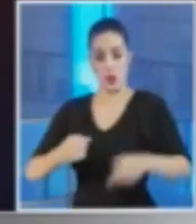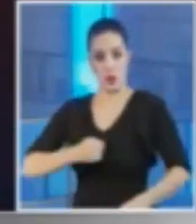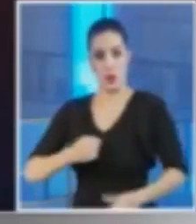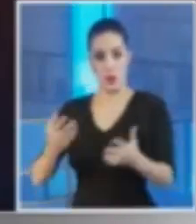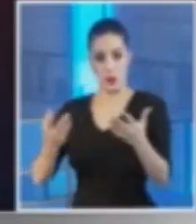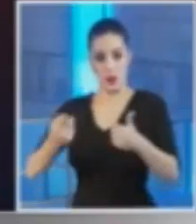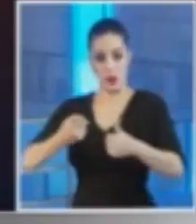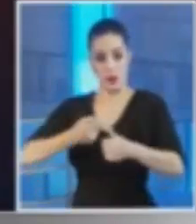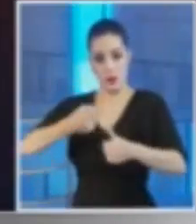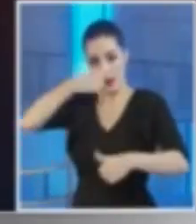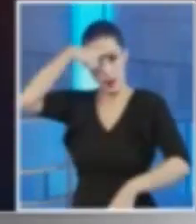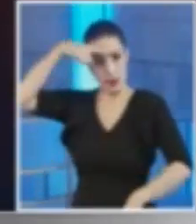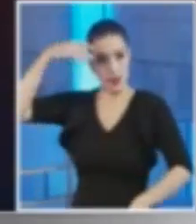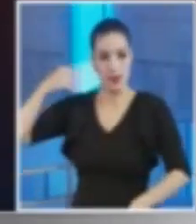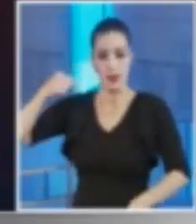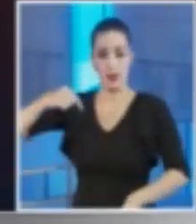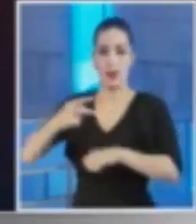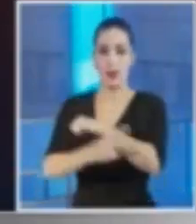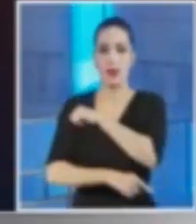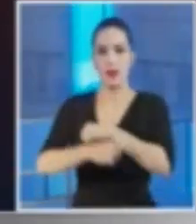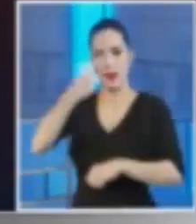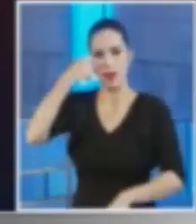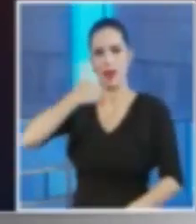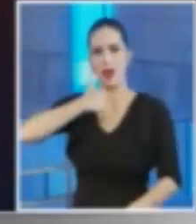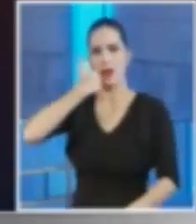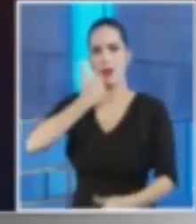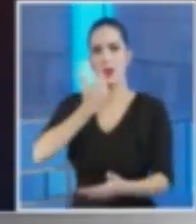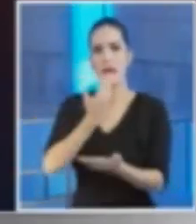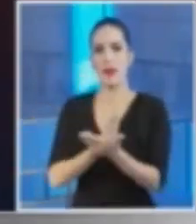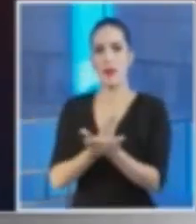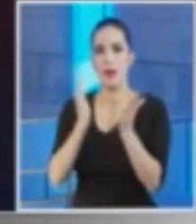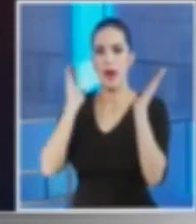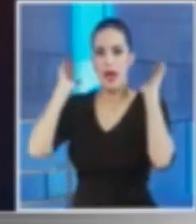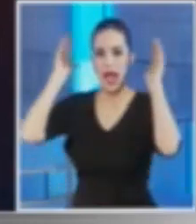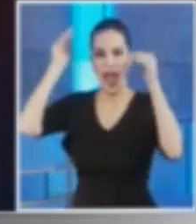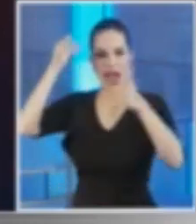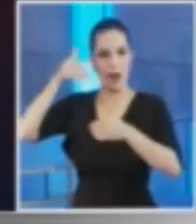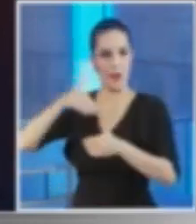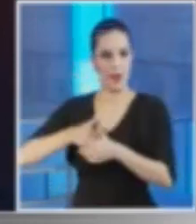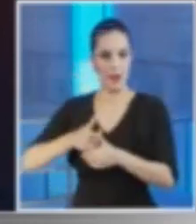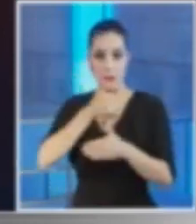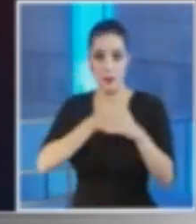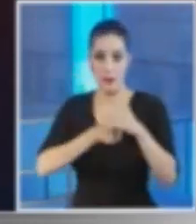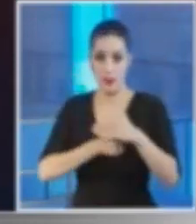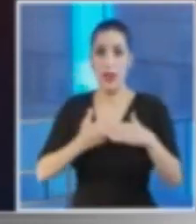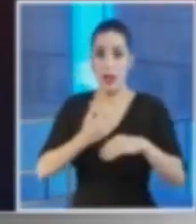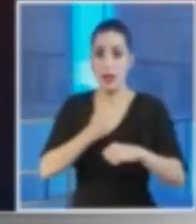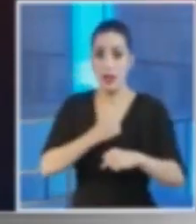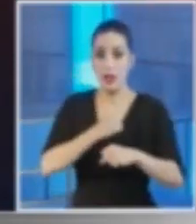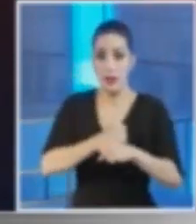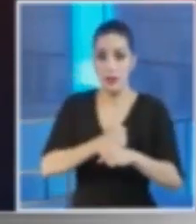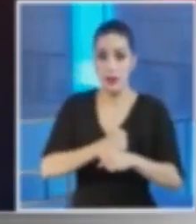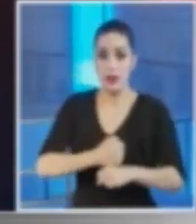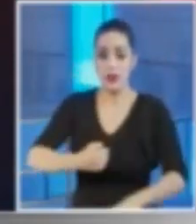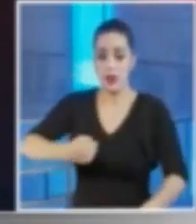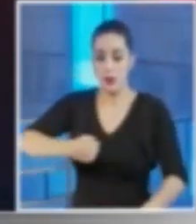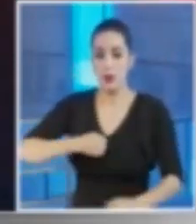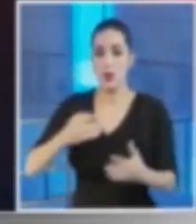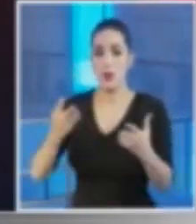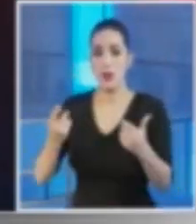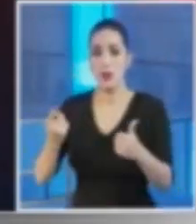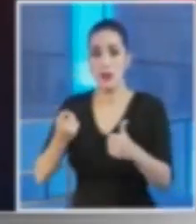ser el primer obrero de este país para facilitar la buena inversión privada que genere empleo. Quiero ser el primer obrero de este